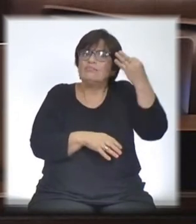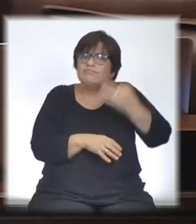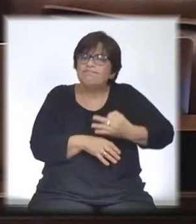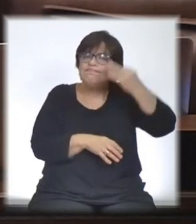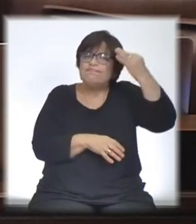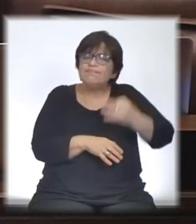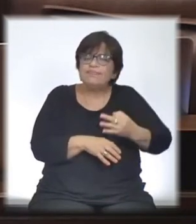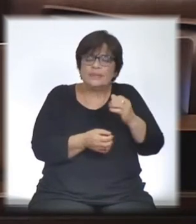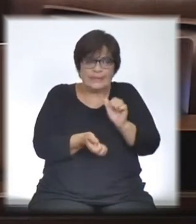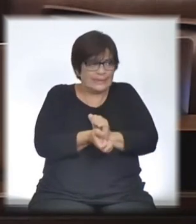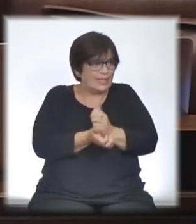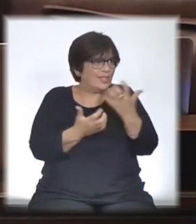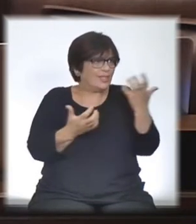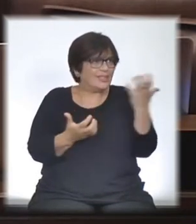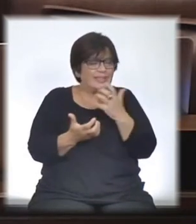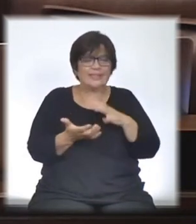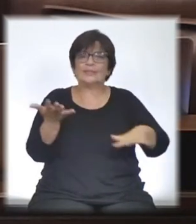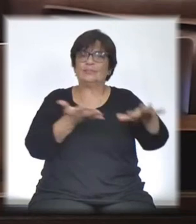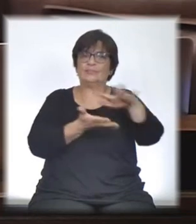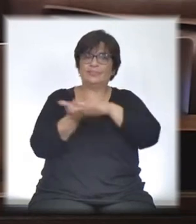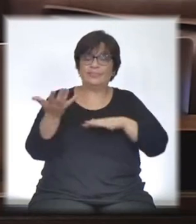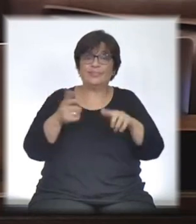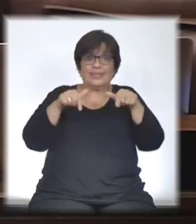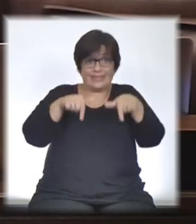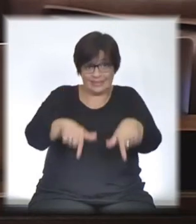condiciones de reclusión. Todo ello